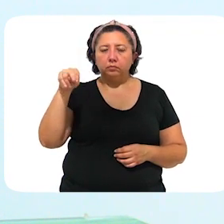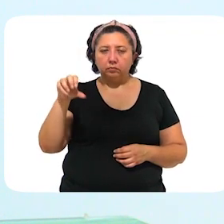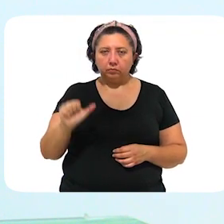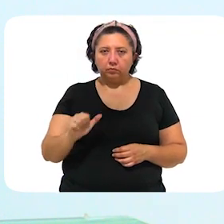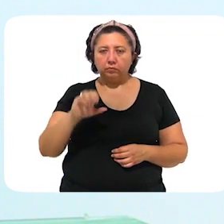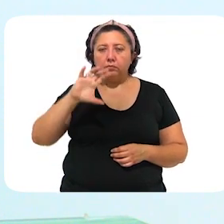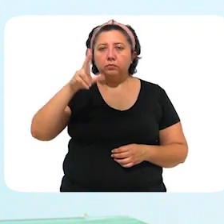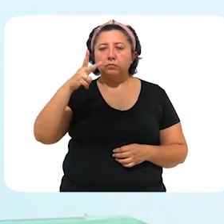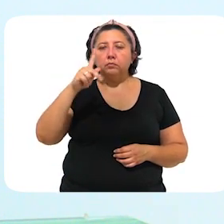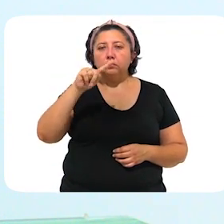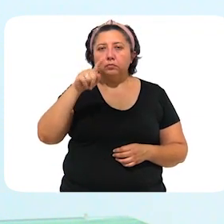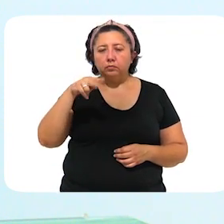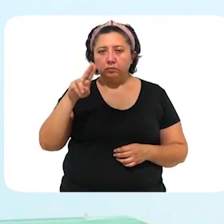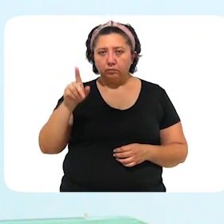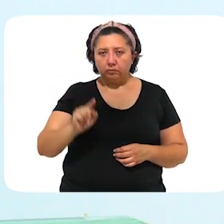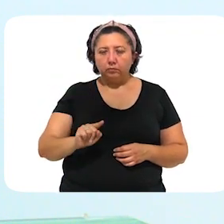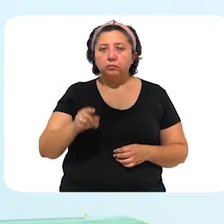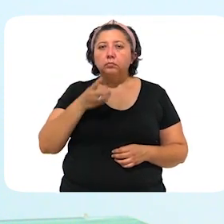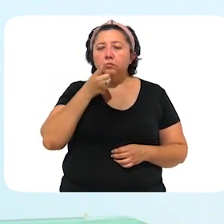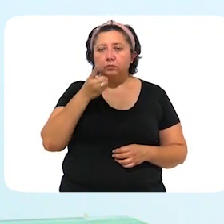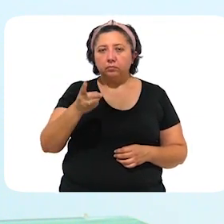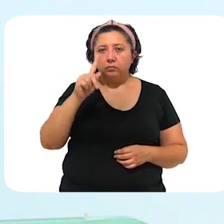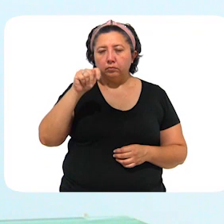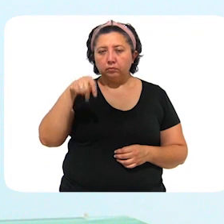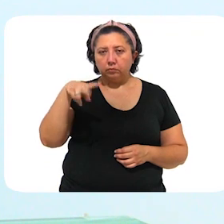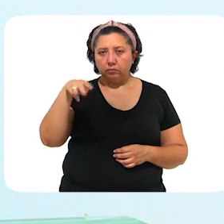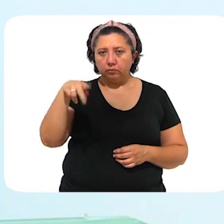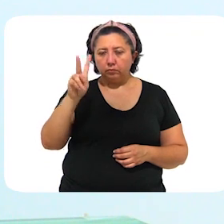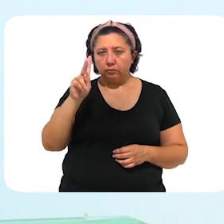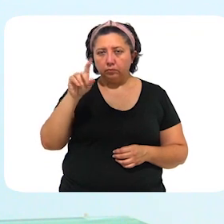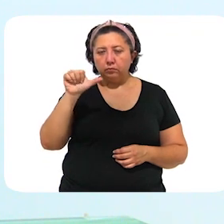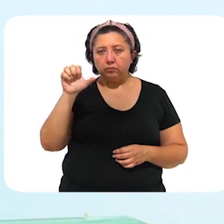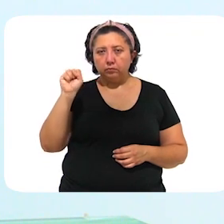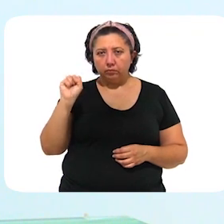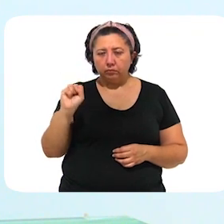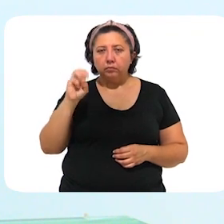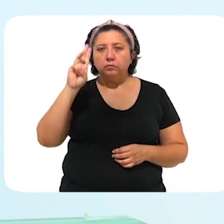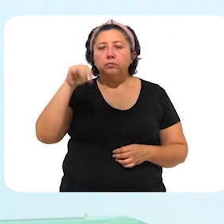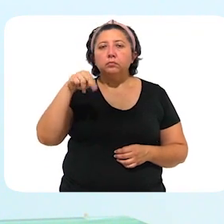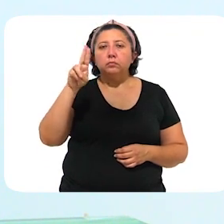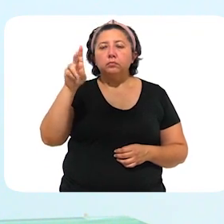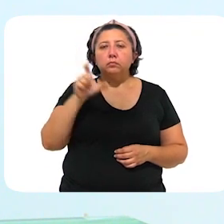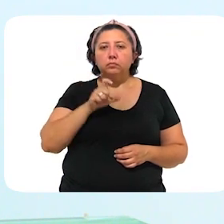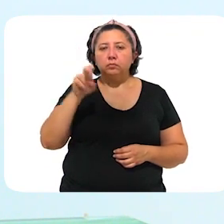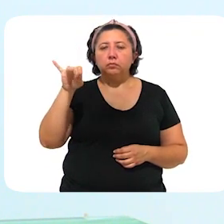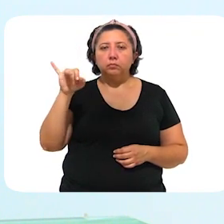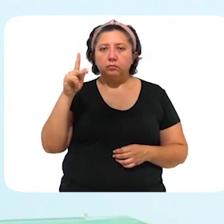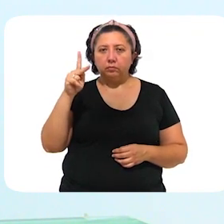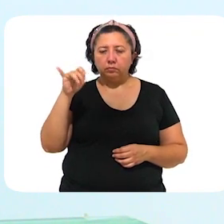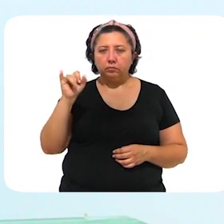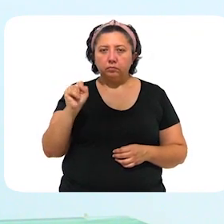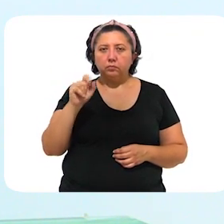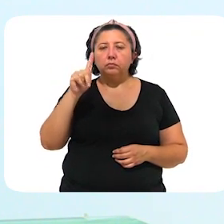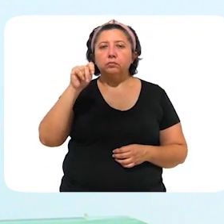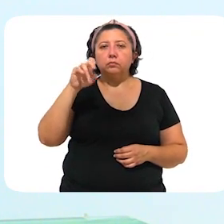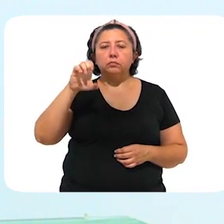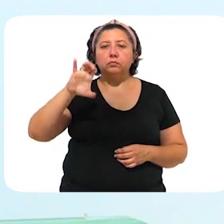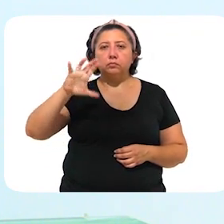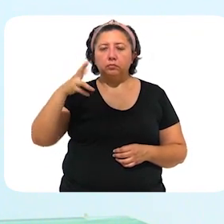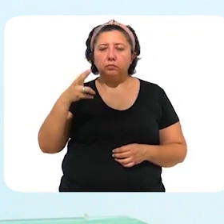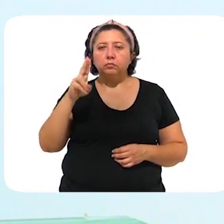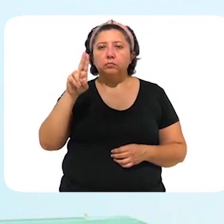chikindzonot son cauich tunkás you may el muxupip that you te come